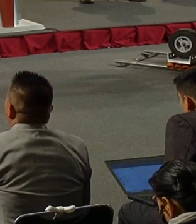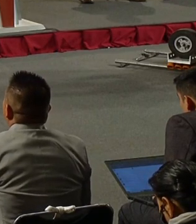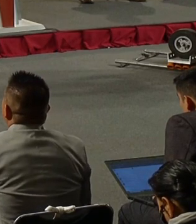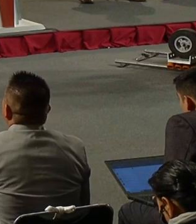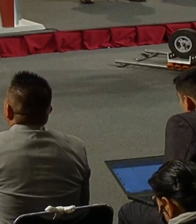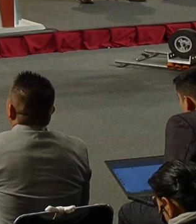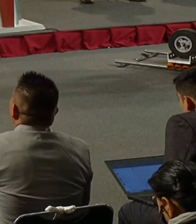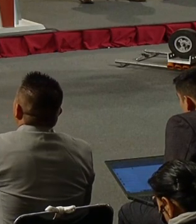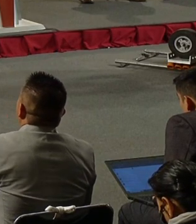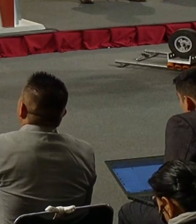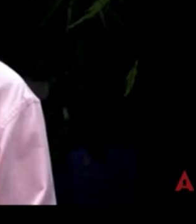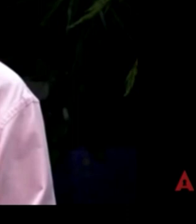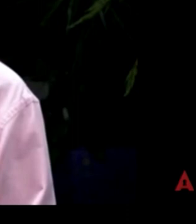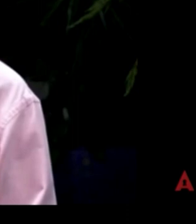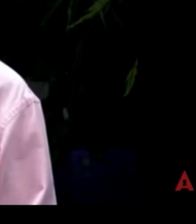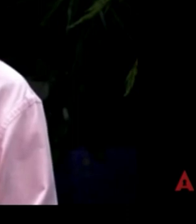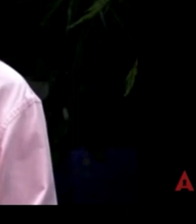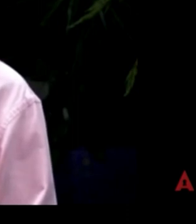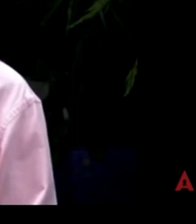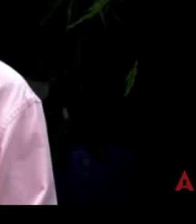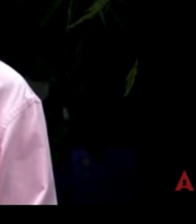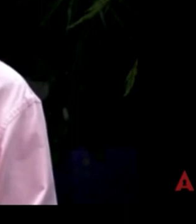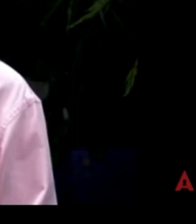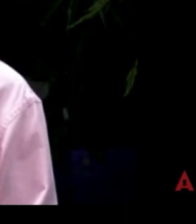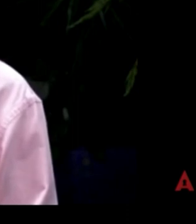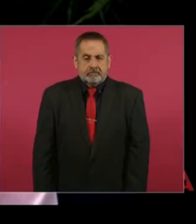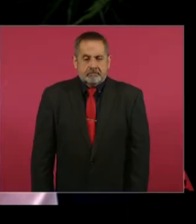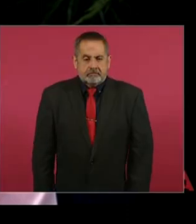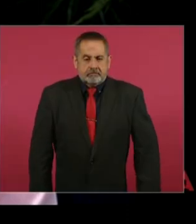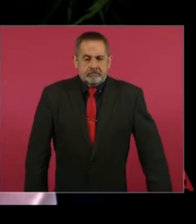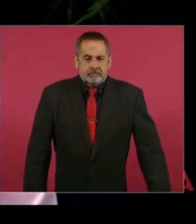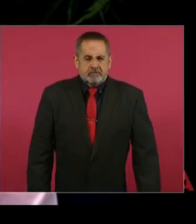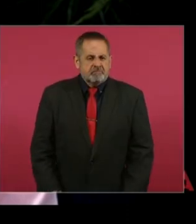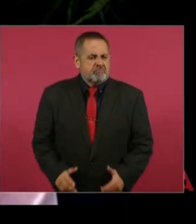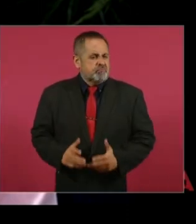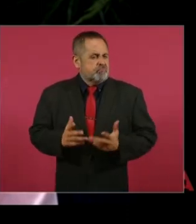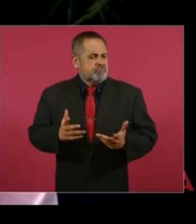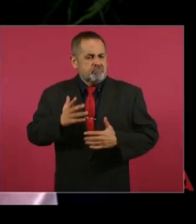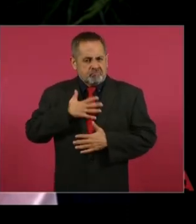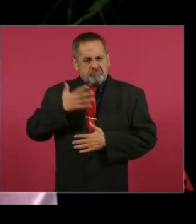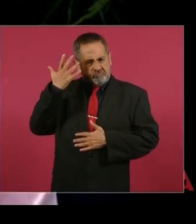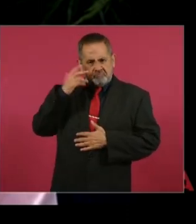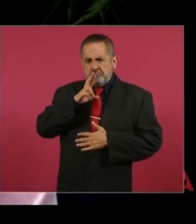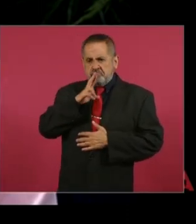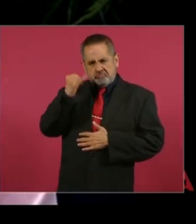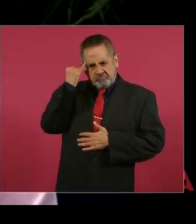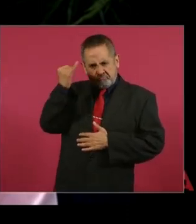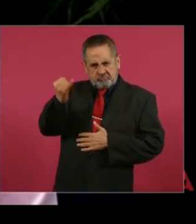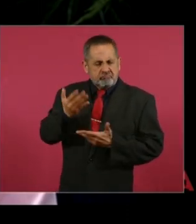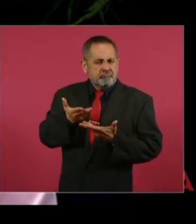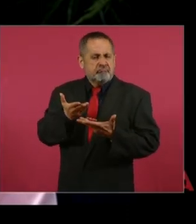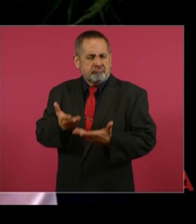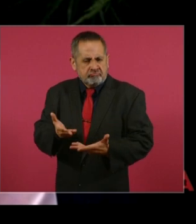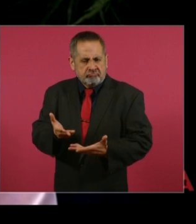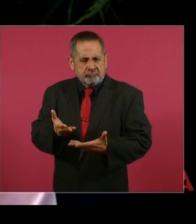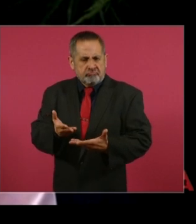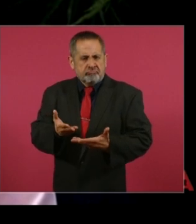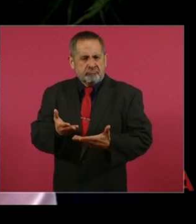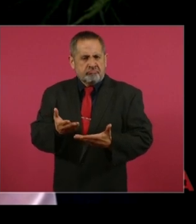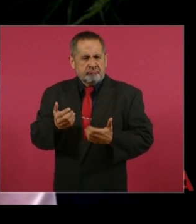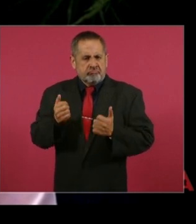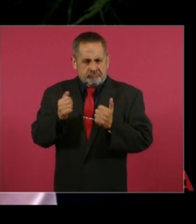Como no me contrató nadie, así que lo puedo decir con una tranquilidad. Yo tenía la solución a nivel de